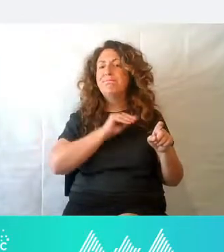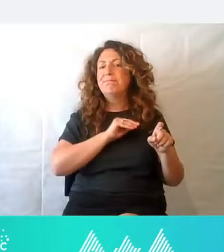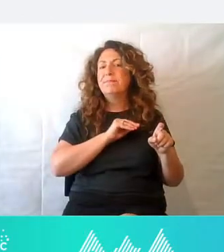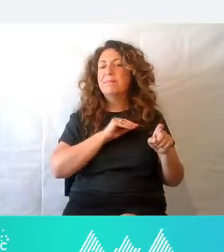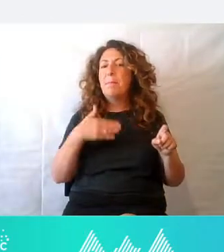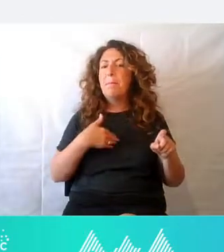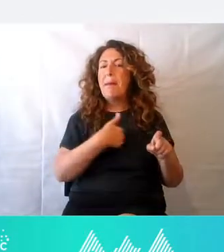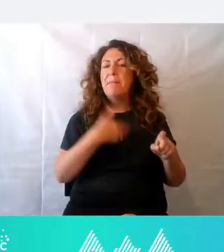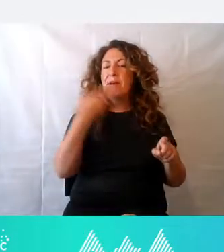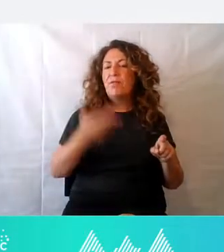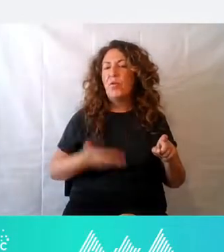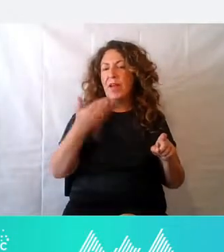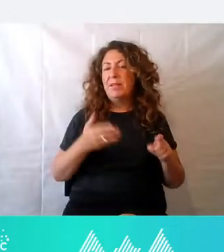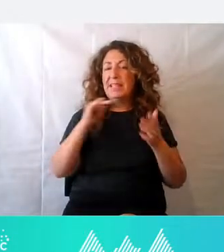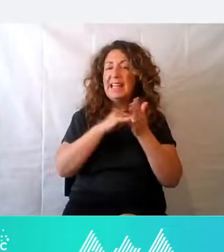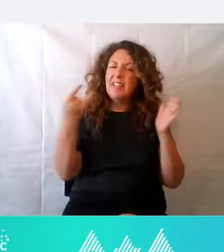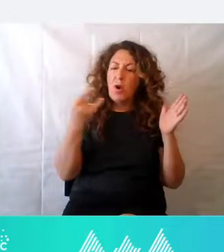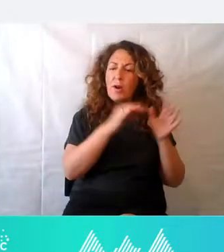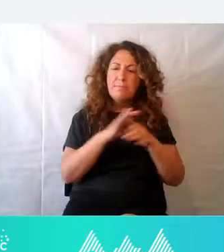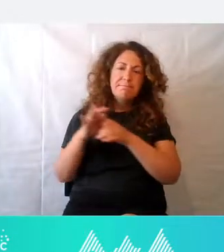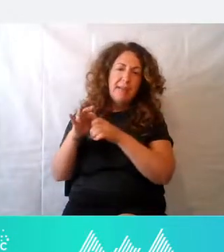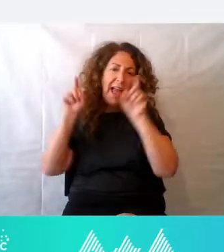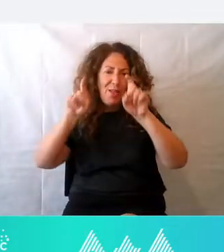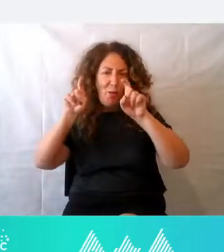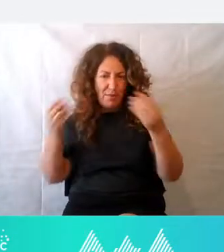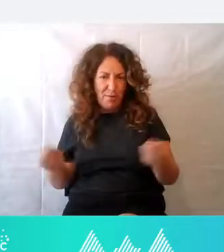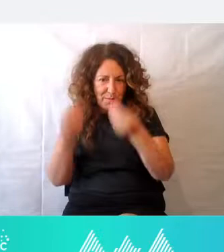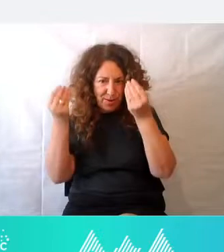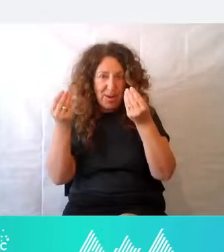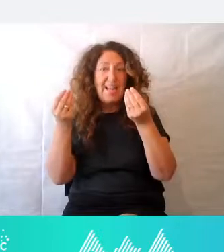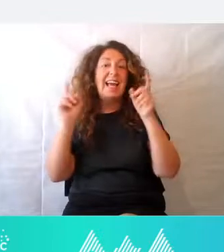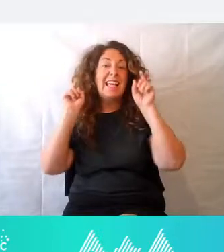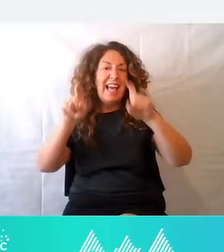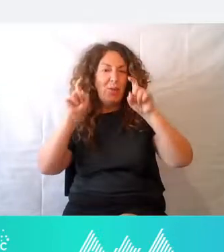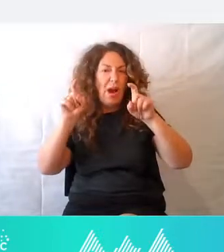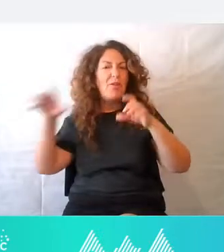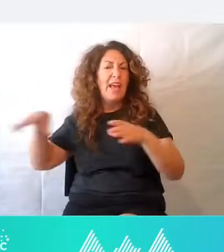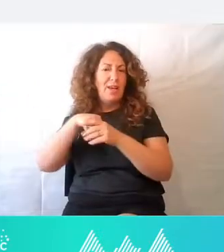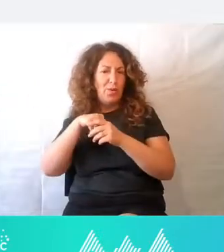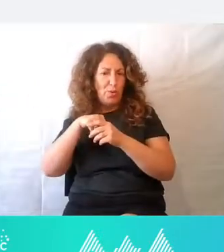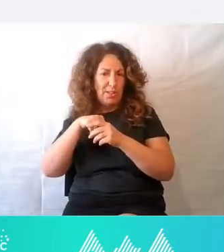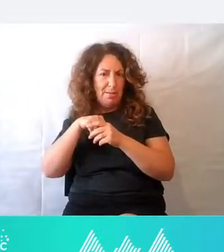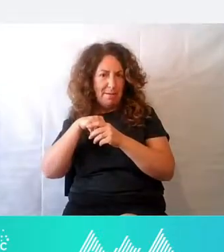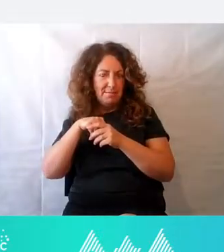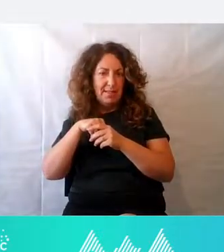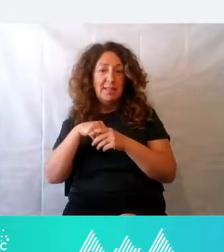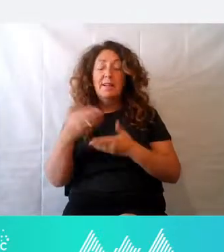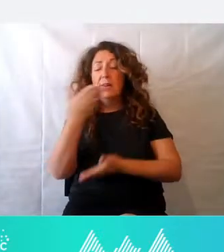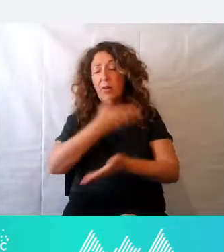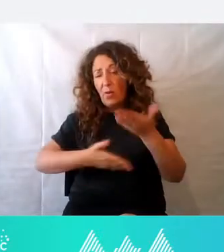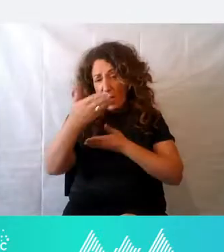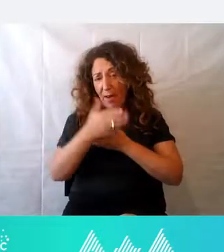tecnología para mejorar la educación y sobre todo para hacer que la educación sea cada vez más inclusiva y ahí nuevamente colaboramos con 11 y fundación once